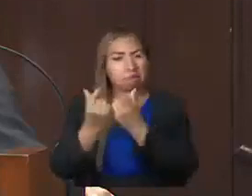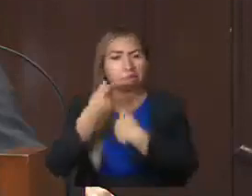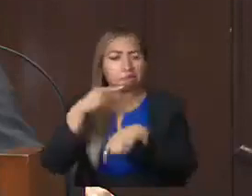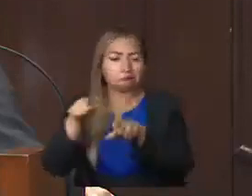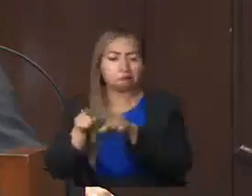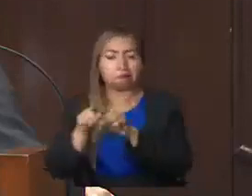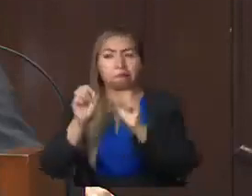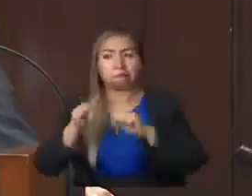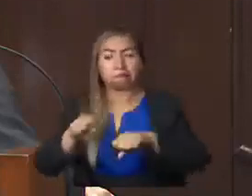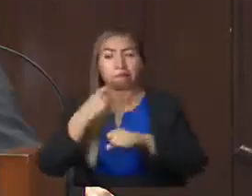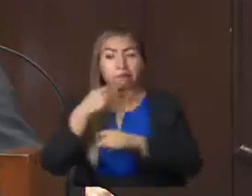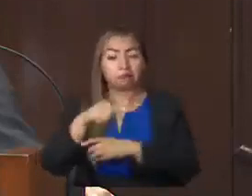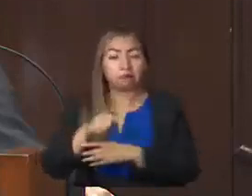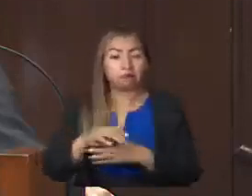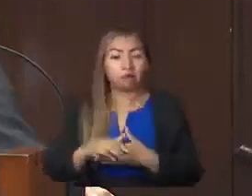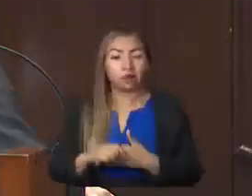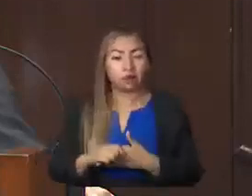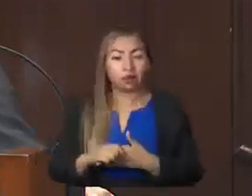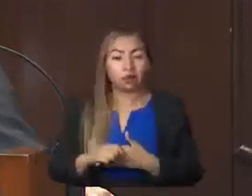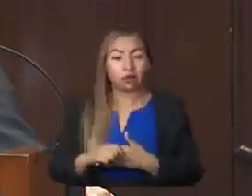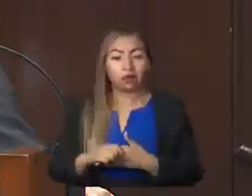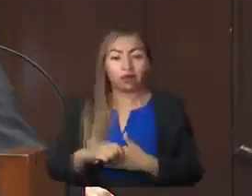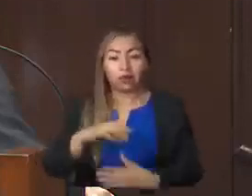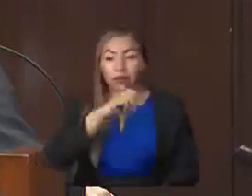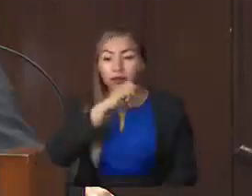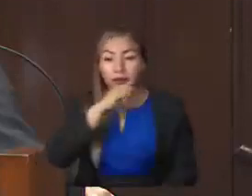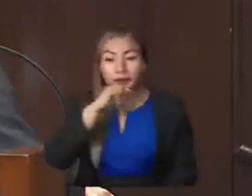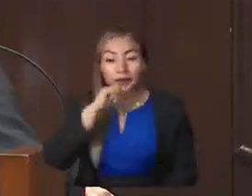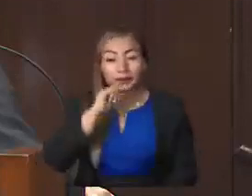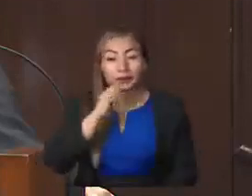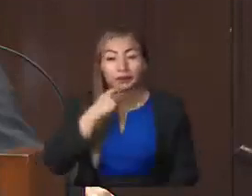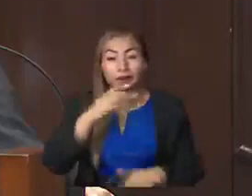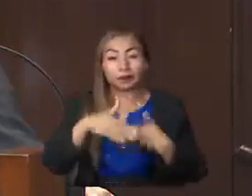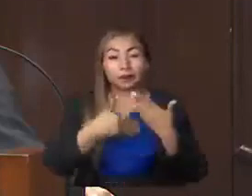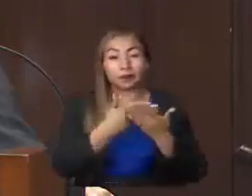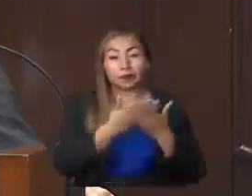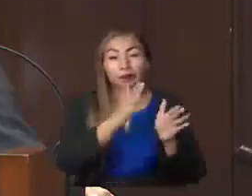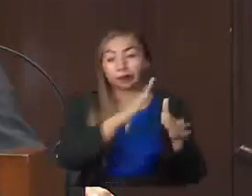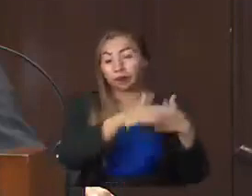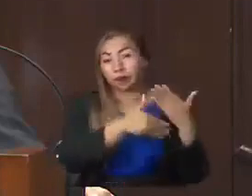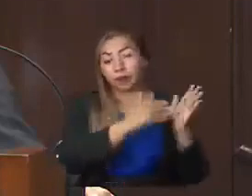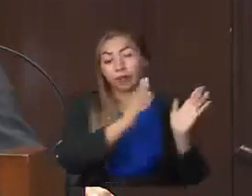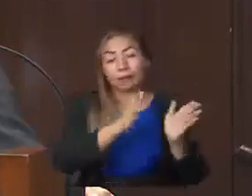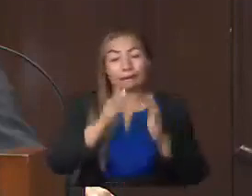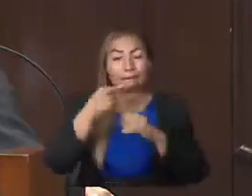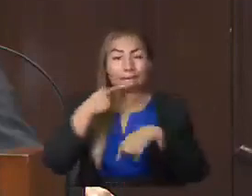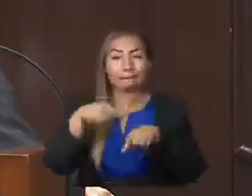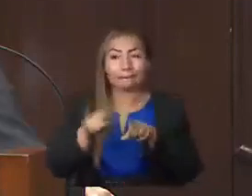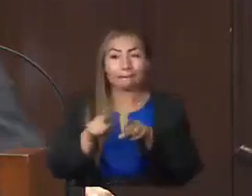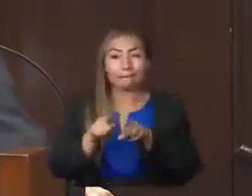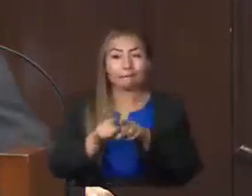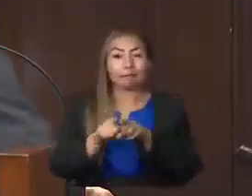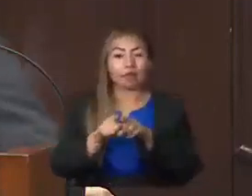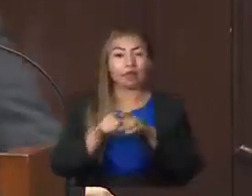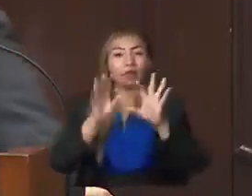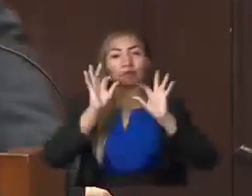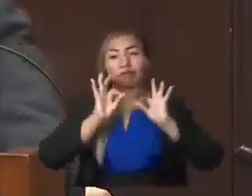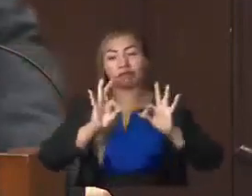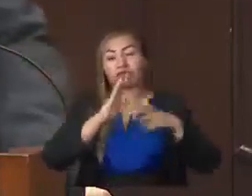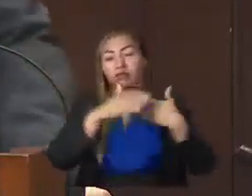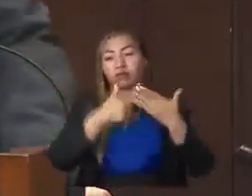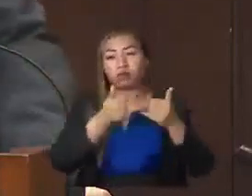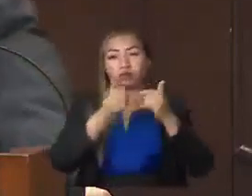de los actores sociales es vital para lograr la prosperidad y el bienestar de los panameños, pero eso no ha sido así.